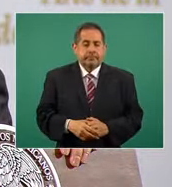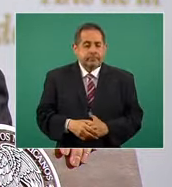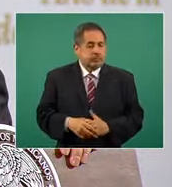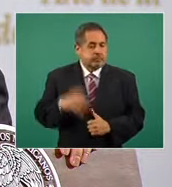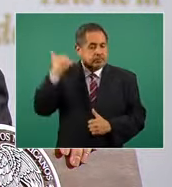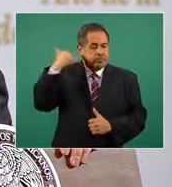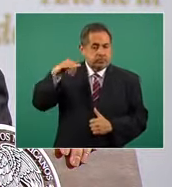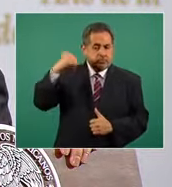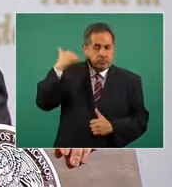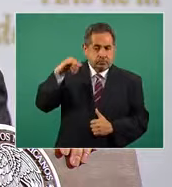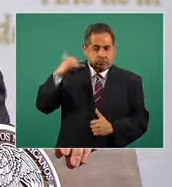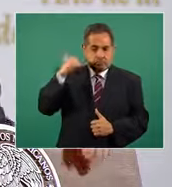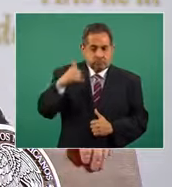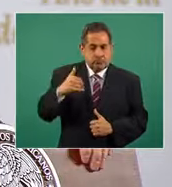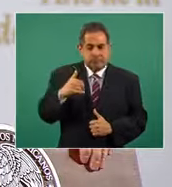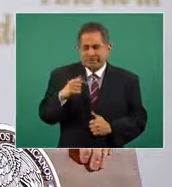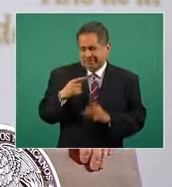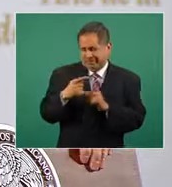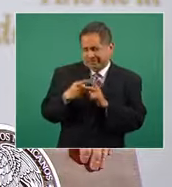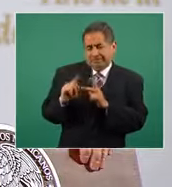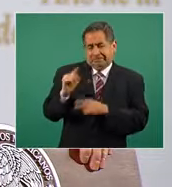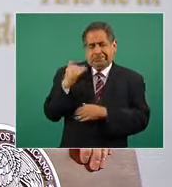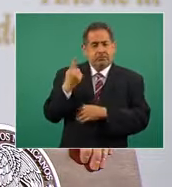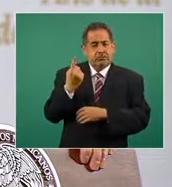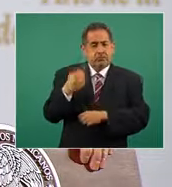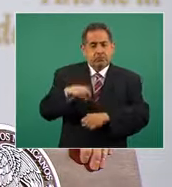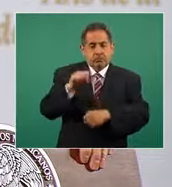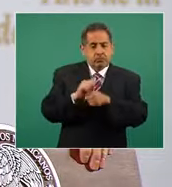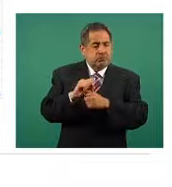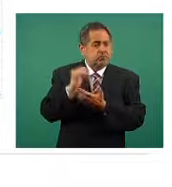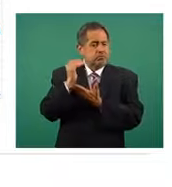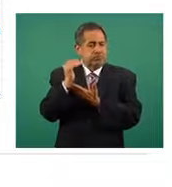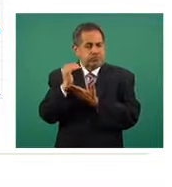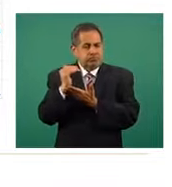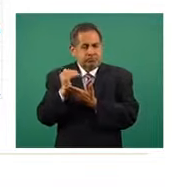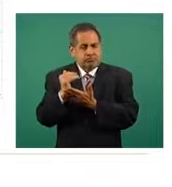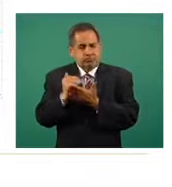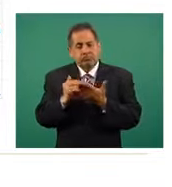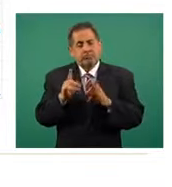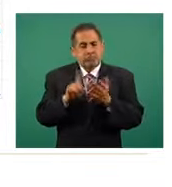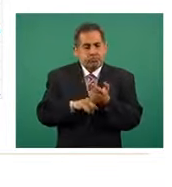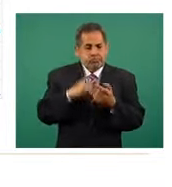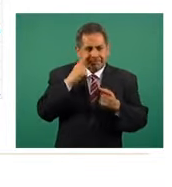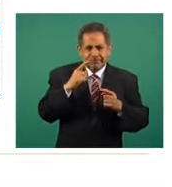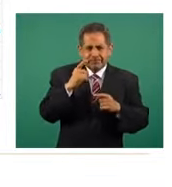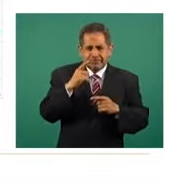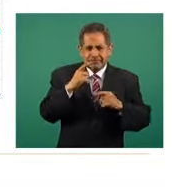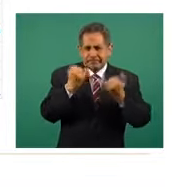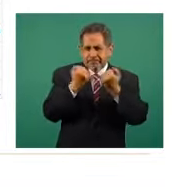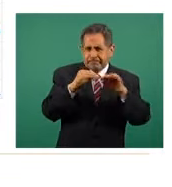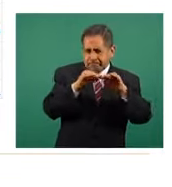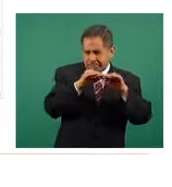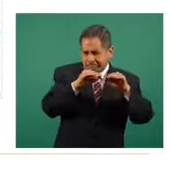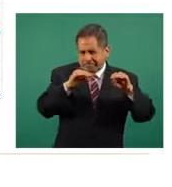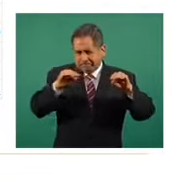Yucatán, casi para terminar, apenas es una semana de reducción y como pueden notar ahí hay un periodo que le llamamos de meseta, que es un largo, largo,